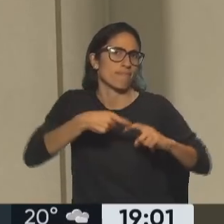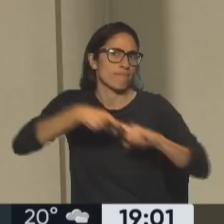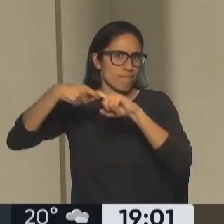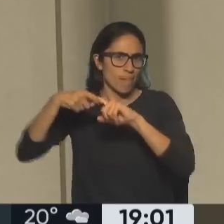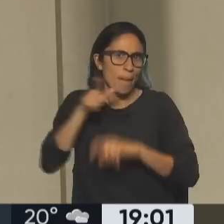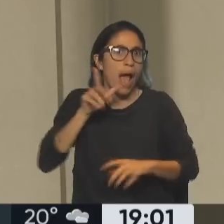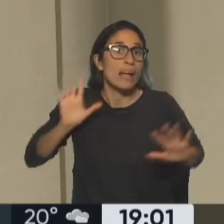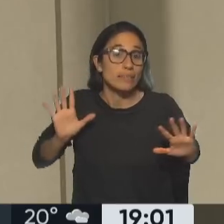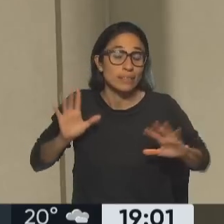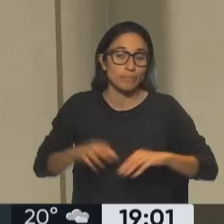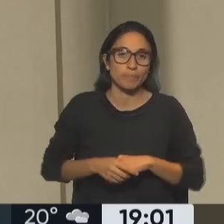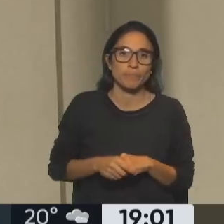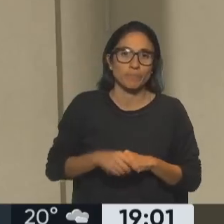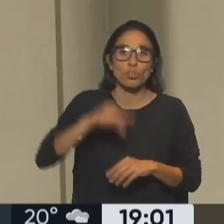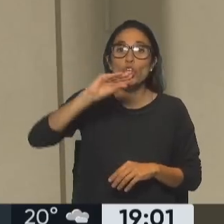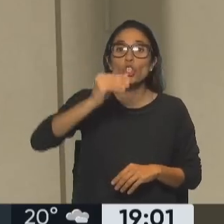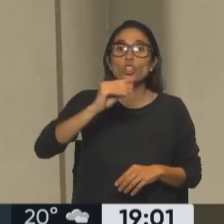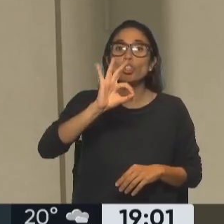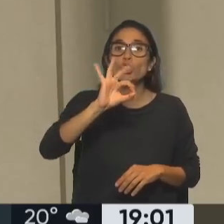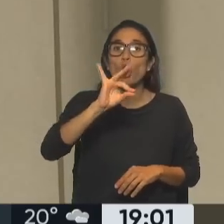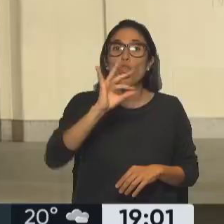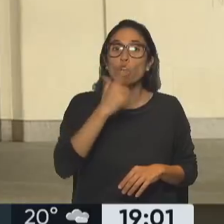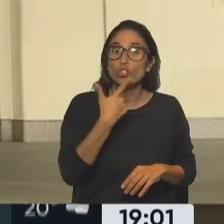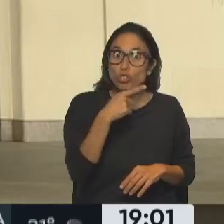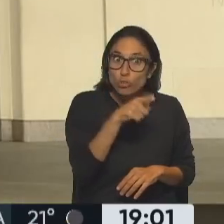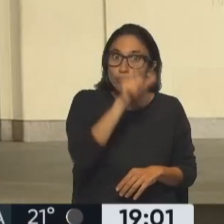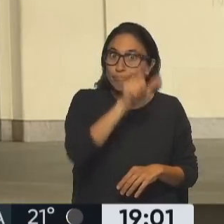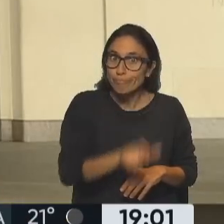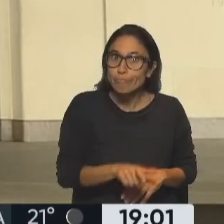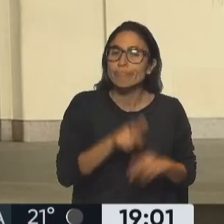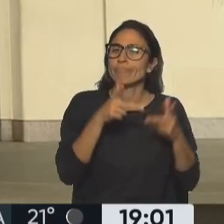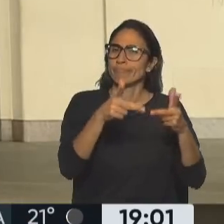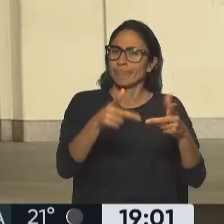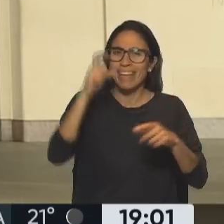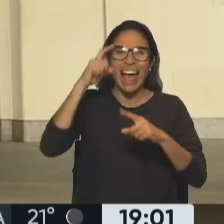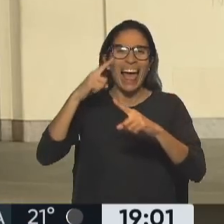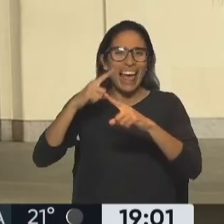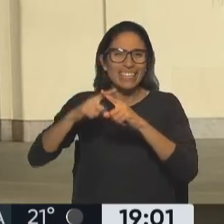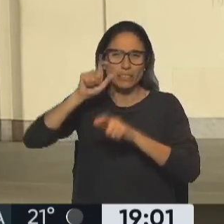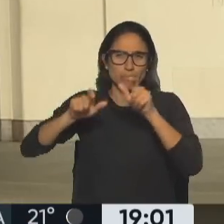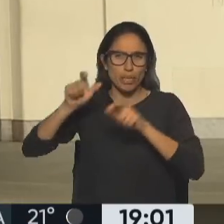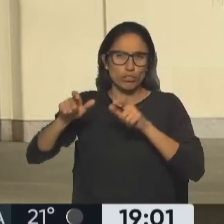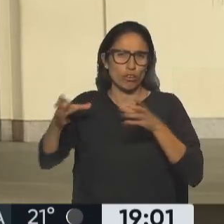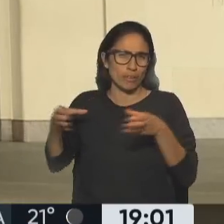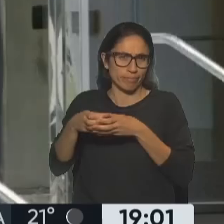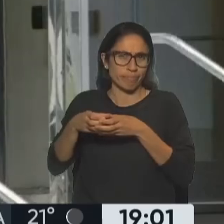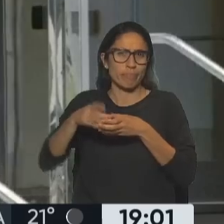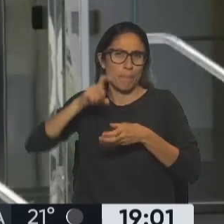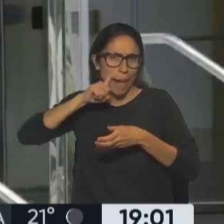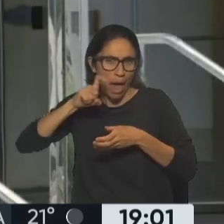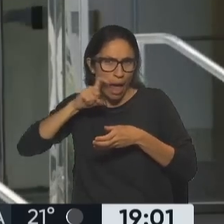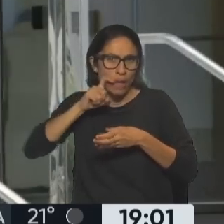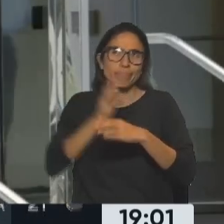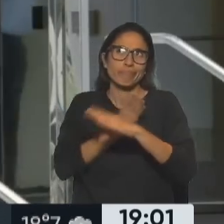el FMI, Sergio Chodos, como decía Daniel, aseguró que los exfuncionarios macristas le pidieron al organismo que